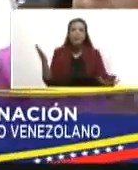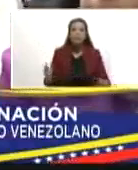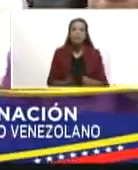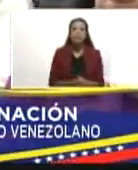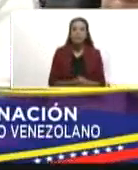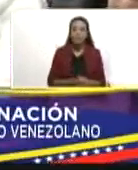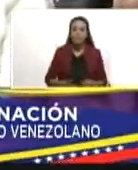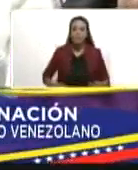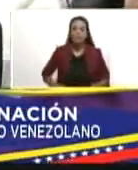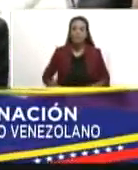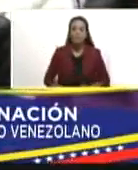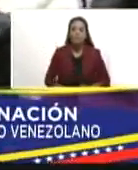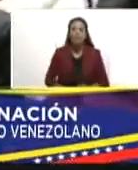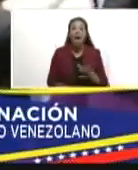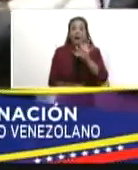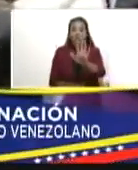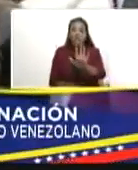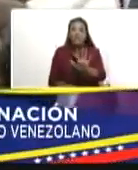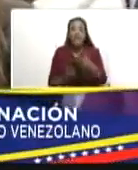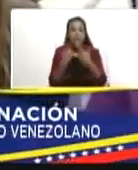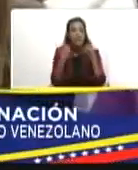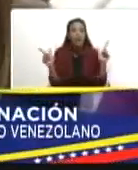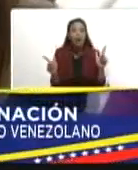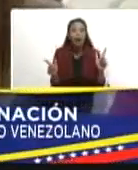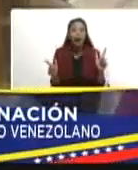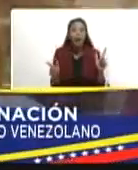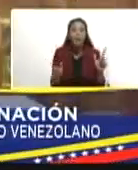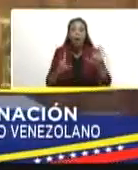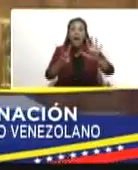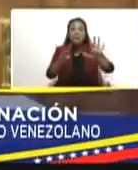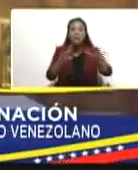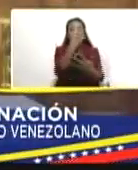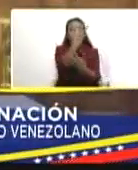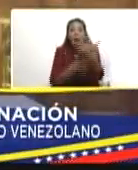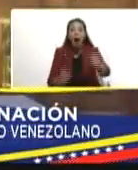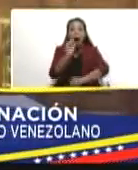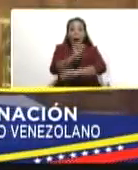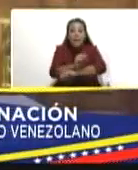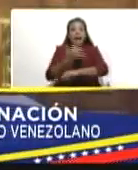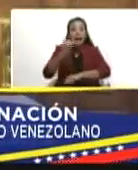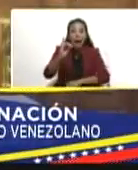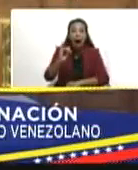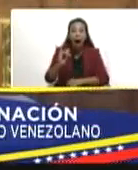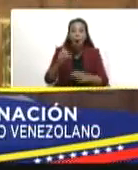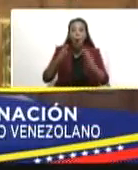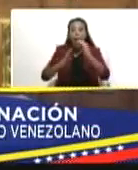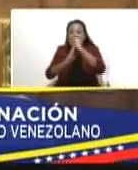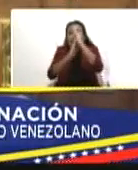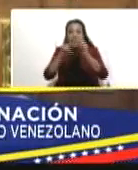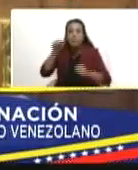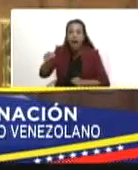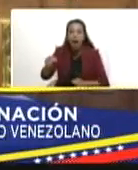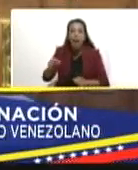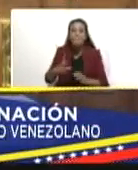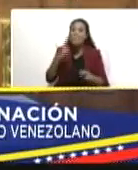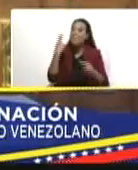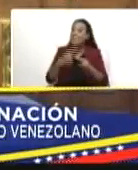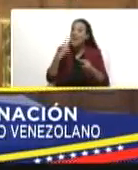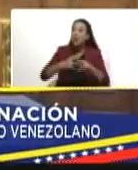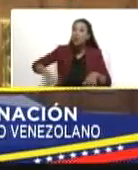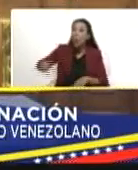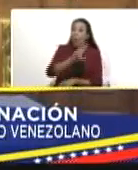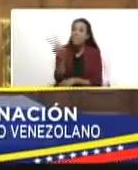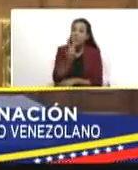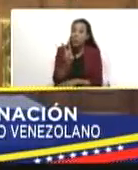implacable y liberamos las siete cárceles que aú no estaban bajo régimen las más peligrosas del